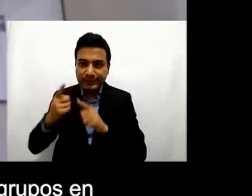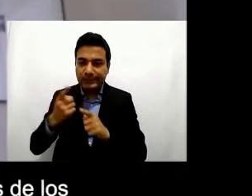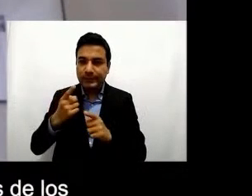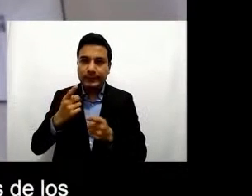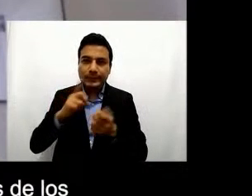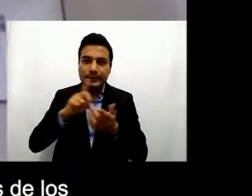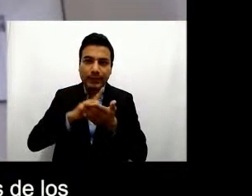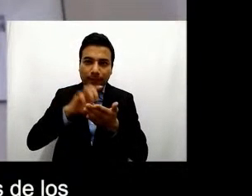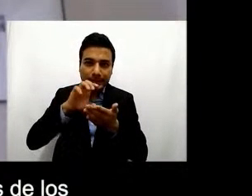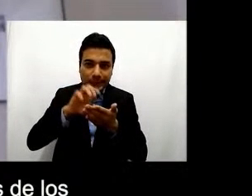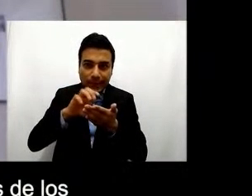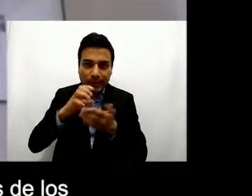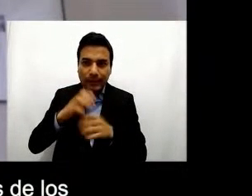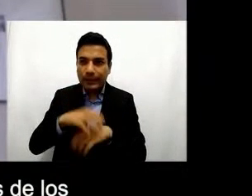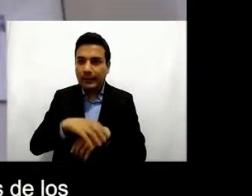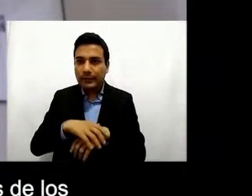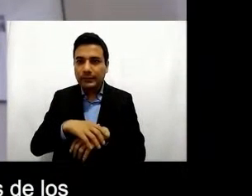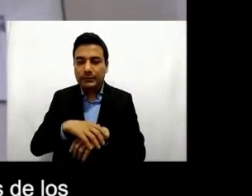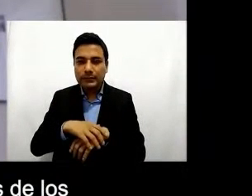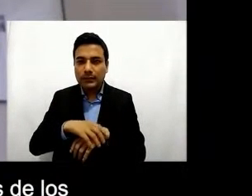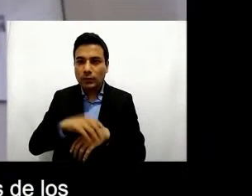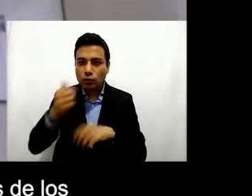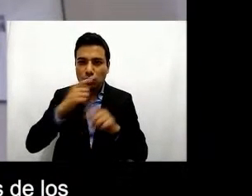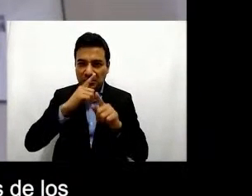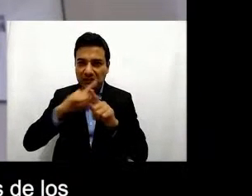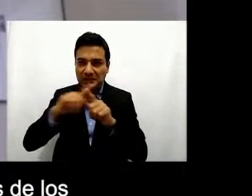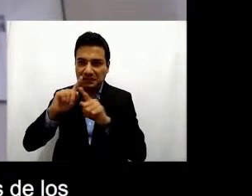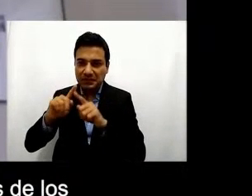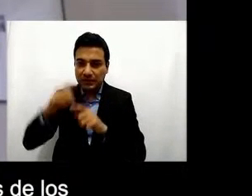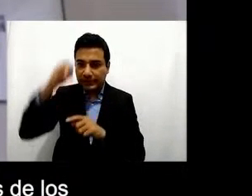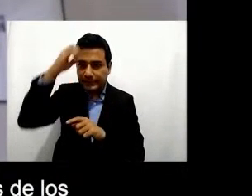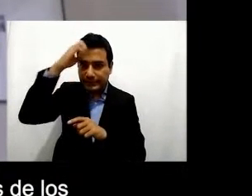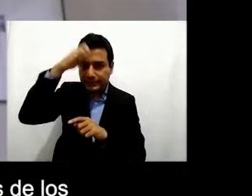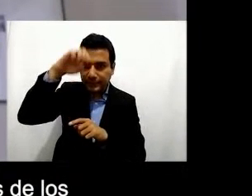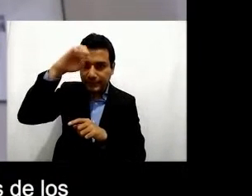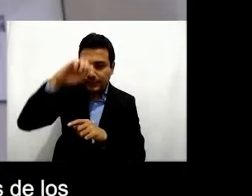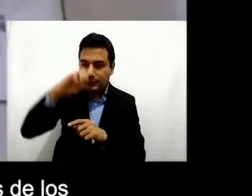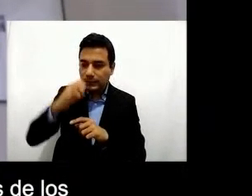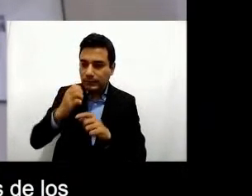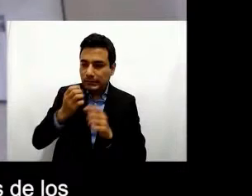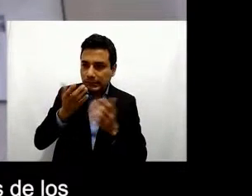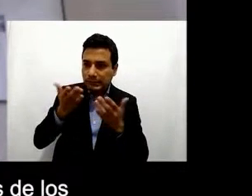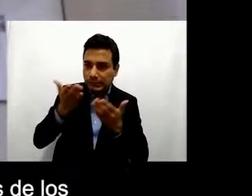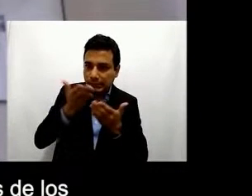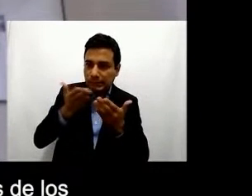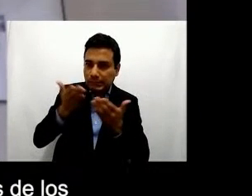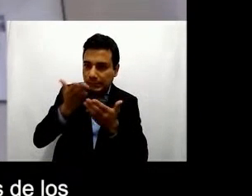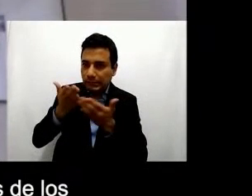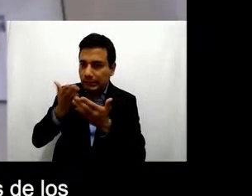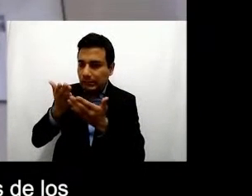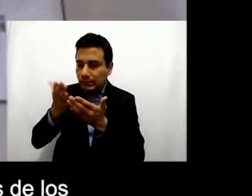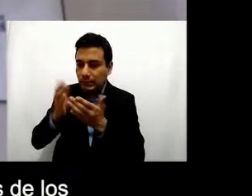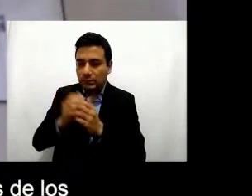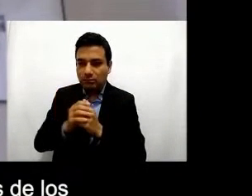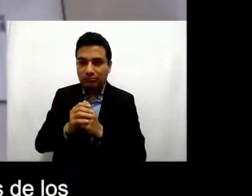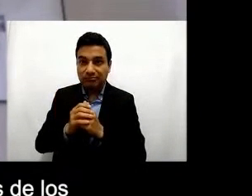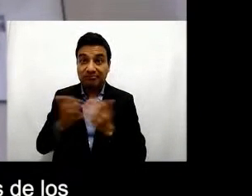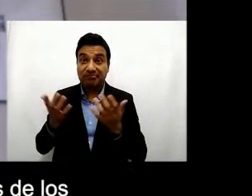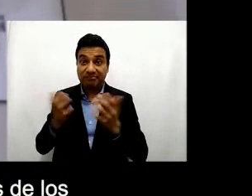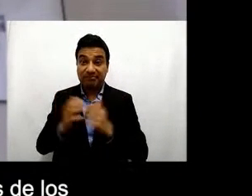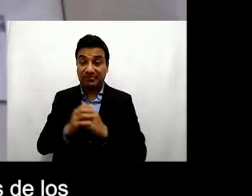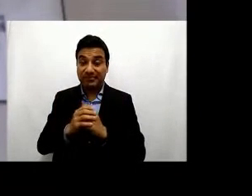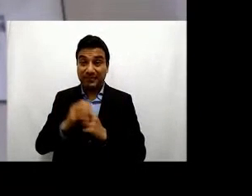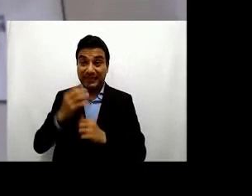ejemplo. Hemos visto cómo la experiencia de los individuos de los últimos 14 meses